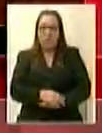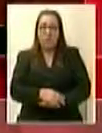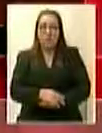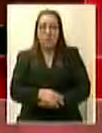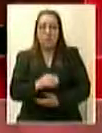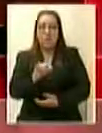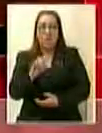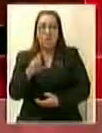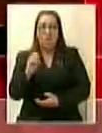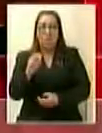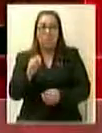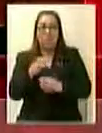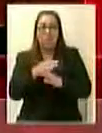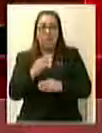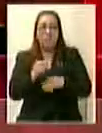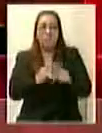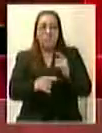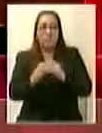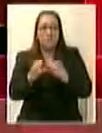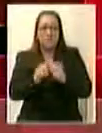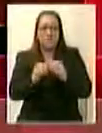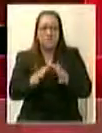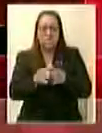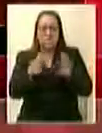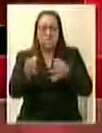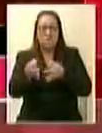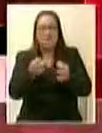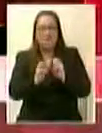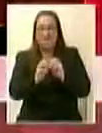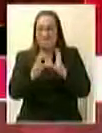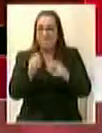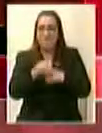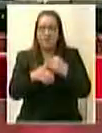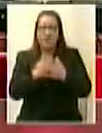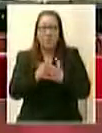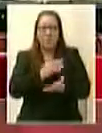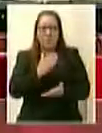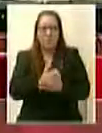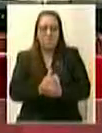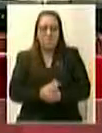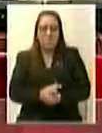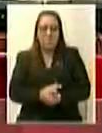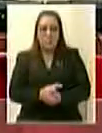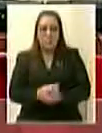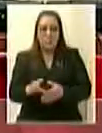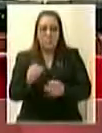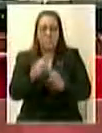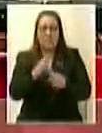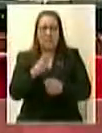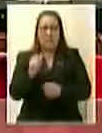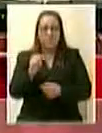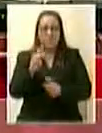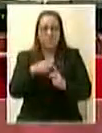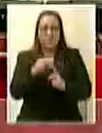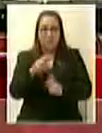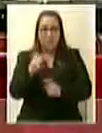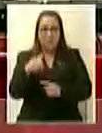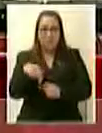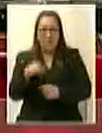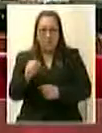Jacobi, en la Comisión de Defensa del Consumidor, que ha hecho una amplia exposición de los perjuicios que generan las grasas trans.